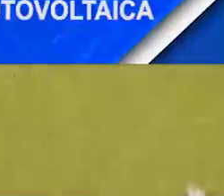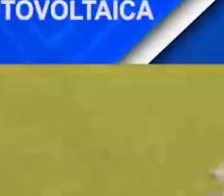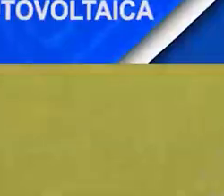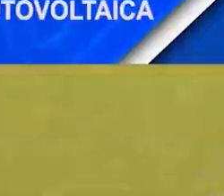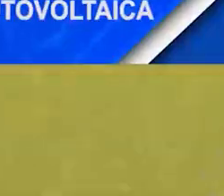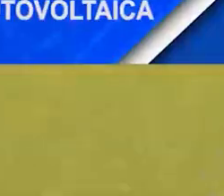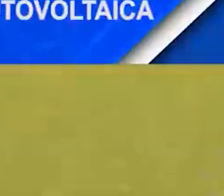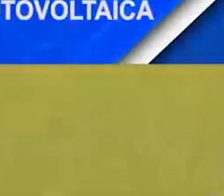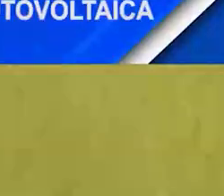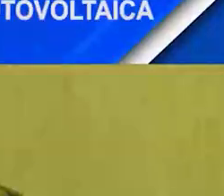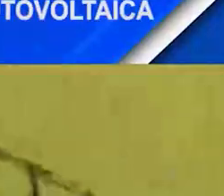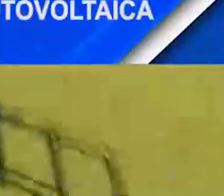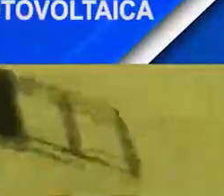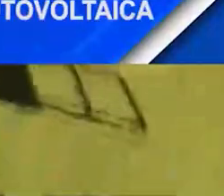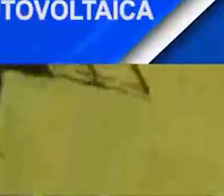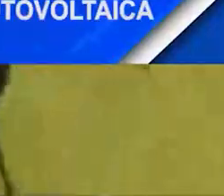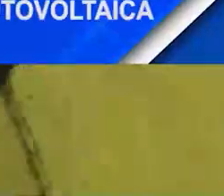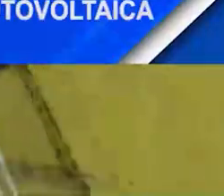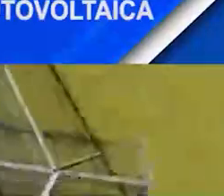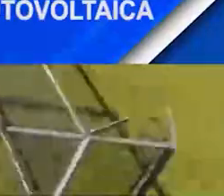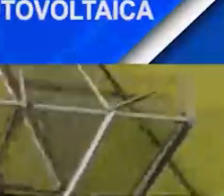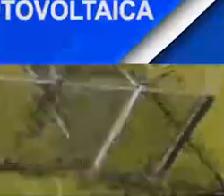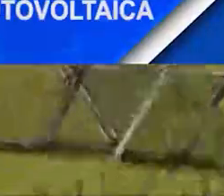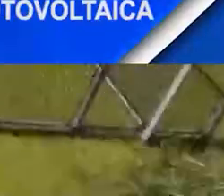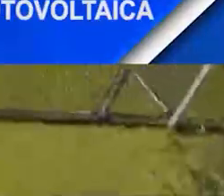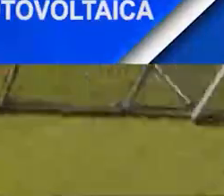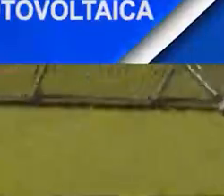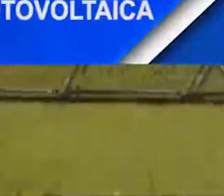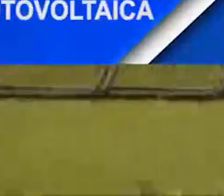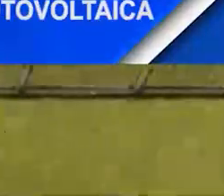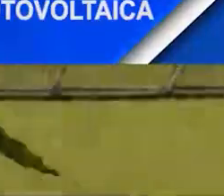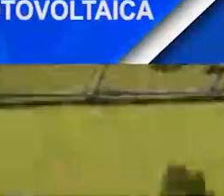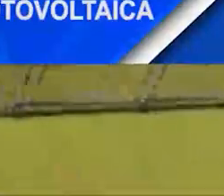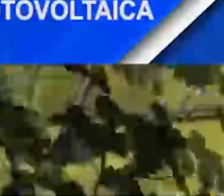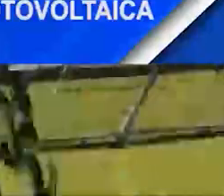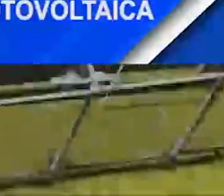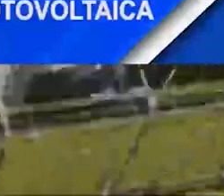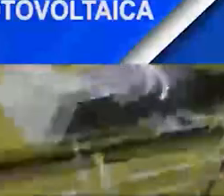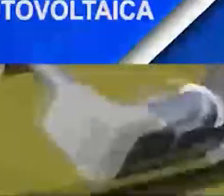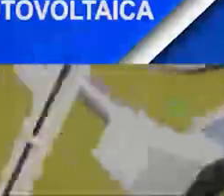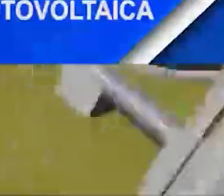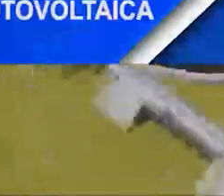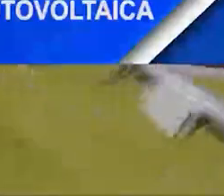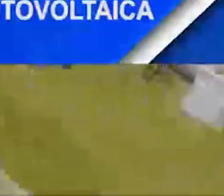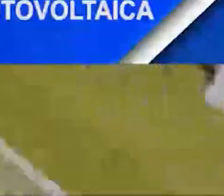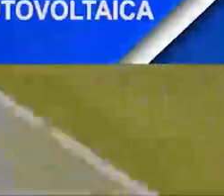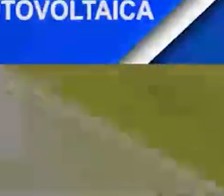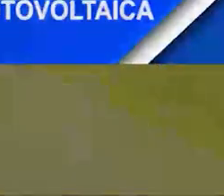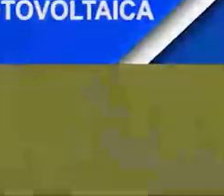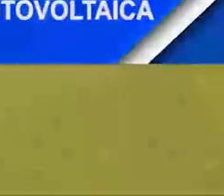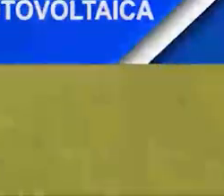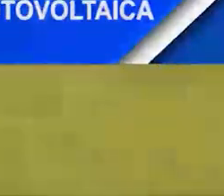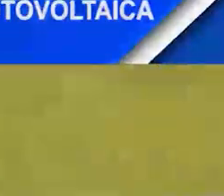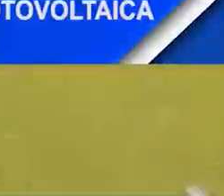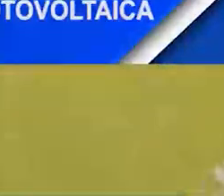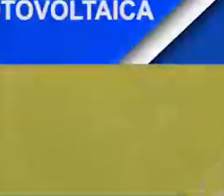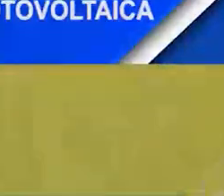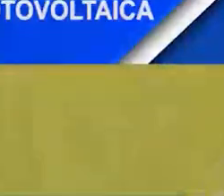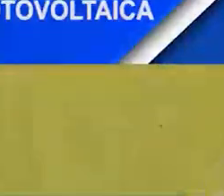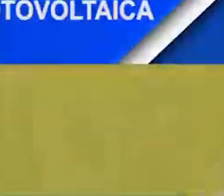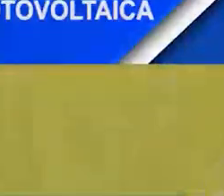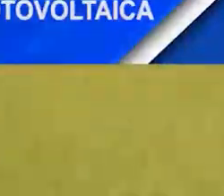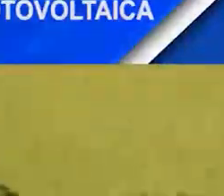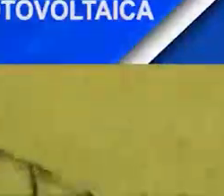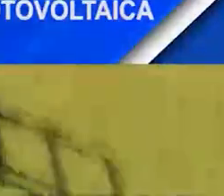proyecto de diseño y construcción de la planta fotovoltaica para la operación del sistema de enacal en San Isidro